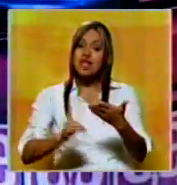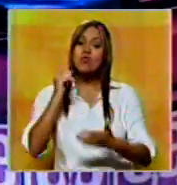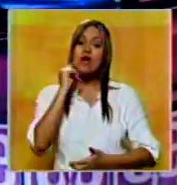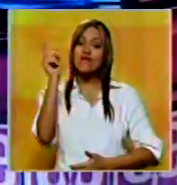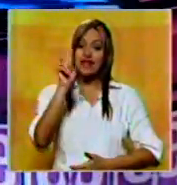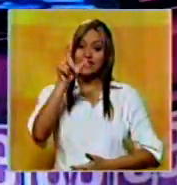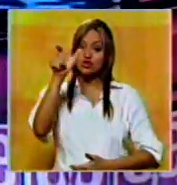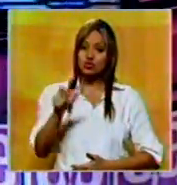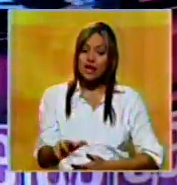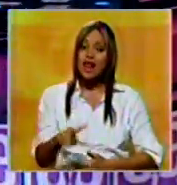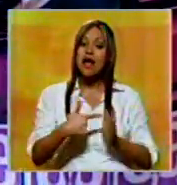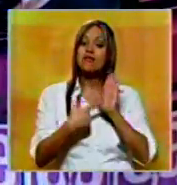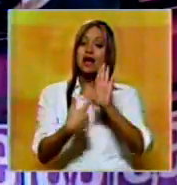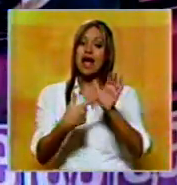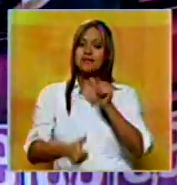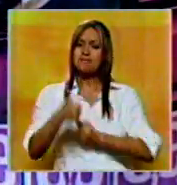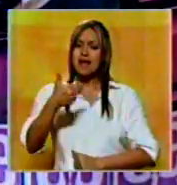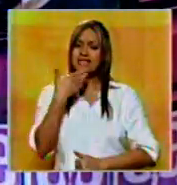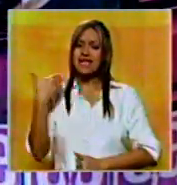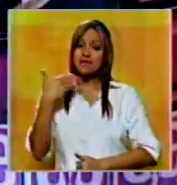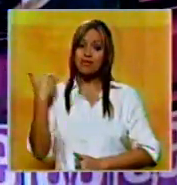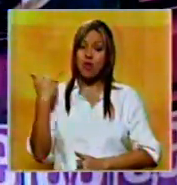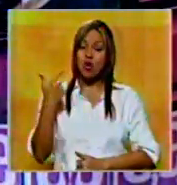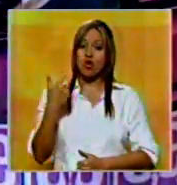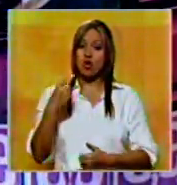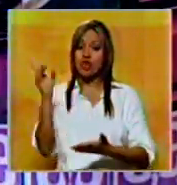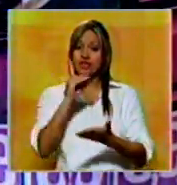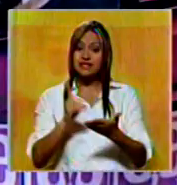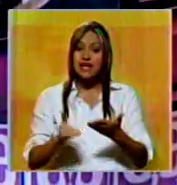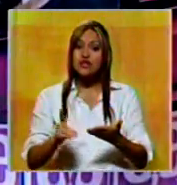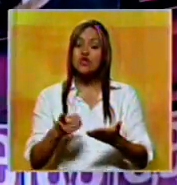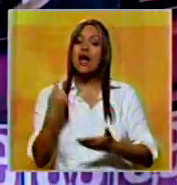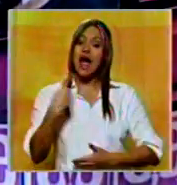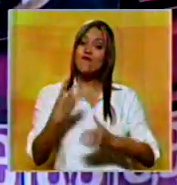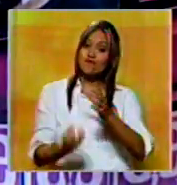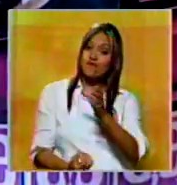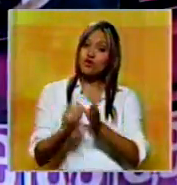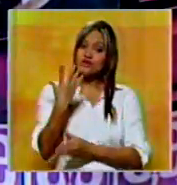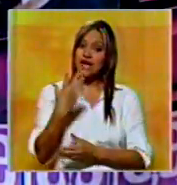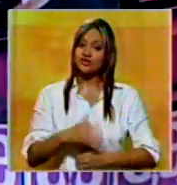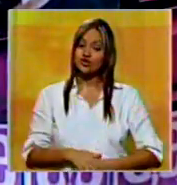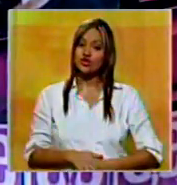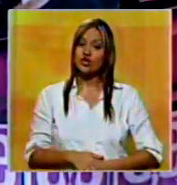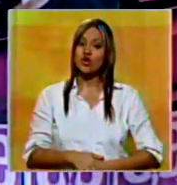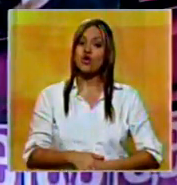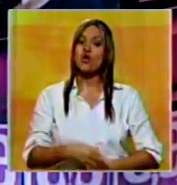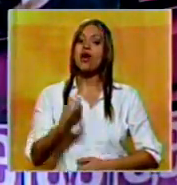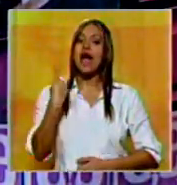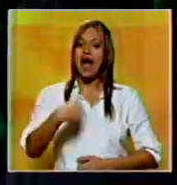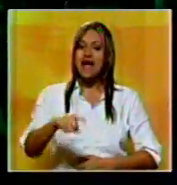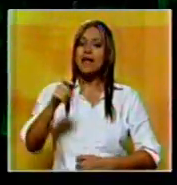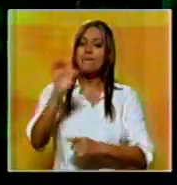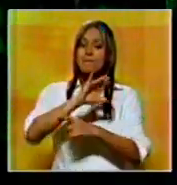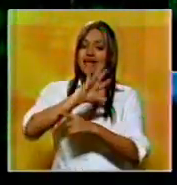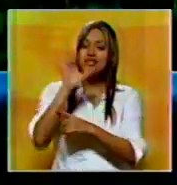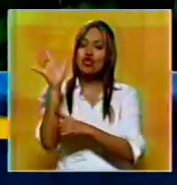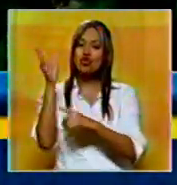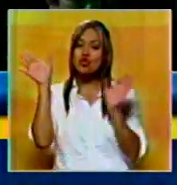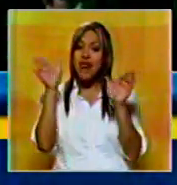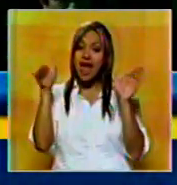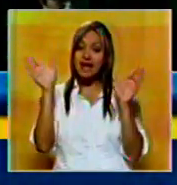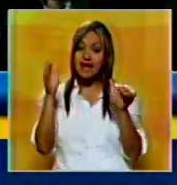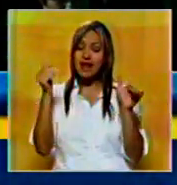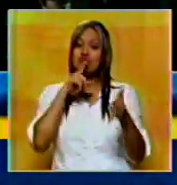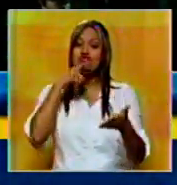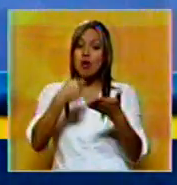venezolana Mayela Camacho presentó su más reciente colección a beneficio de la Fundación Andrea El Brillo de un Ángel. En el evento